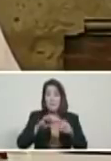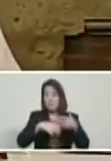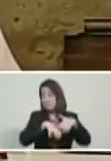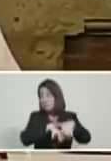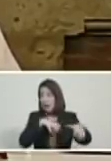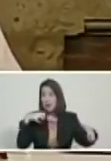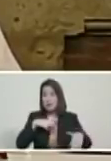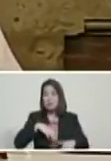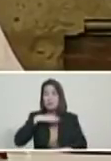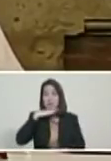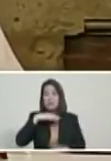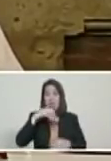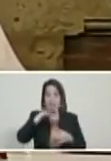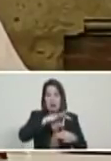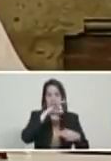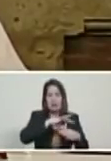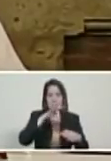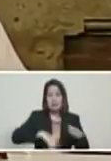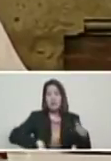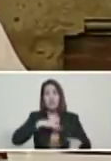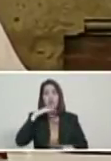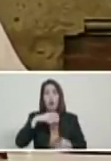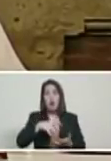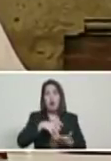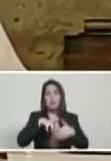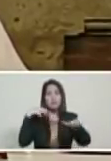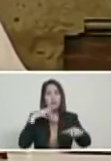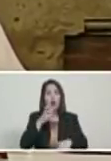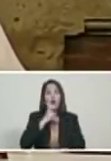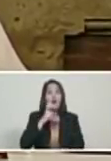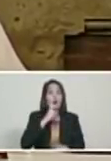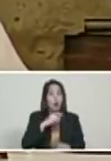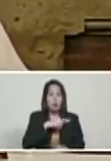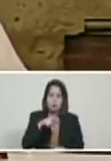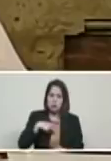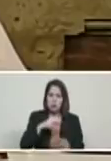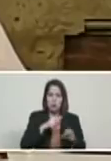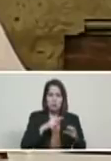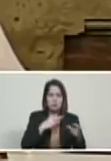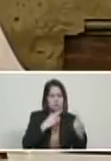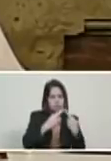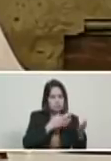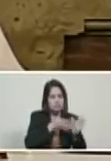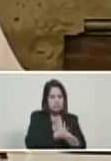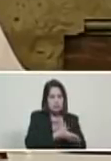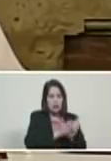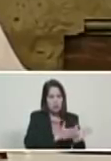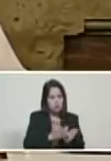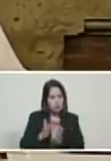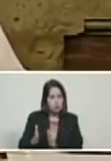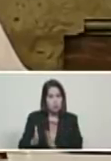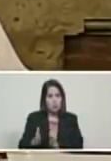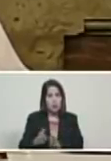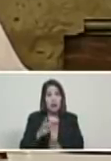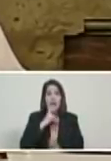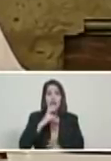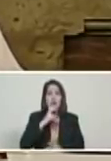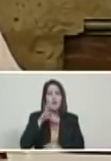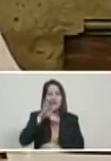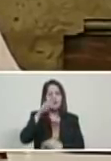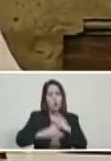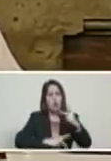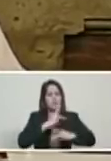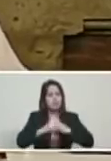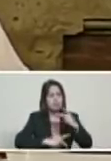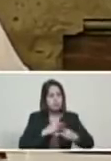amada patria, nosotros estamos regularizando, ordenando el futuro del desarrollo